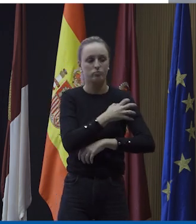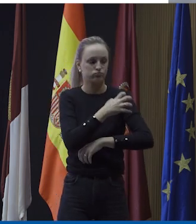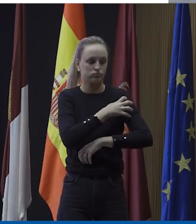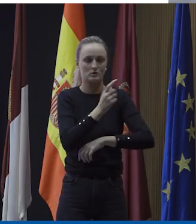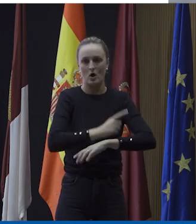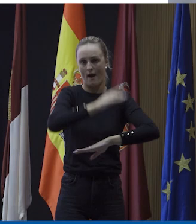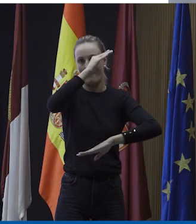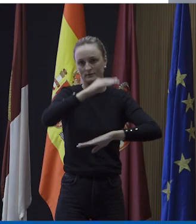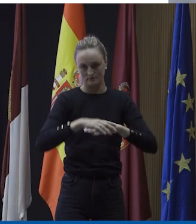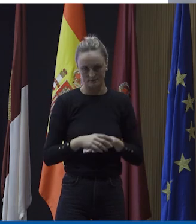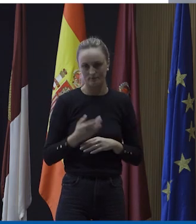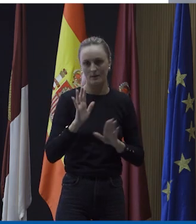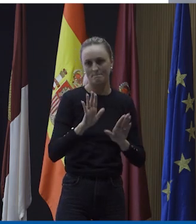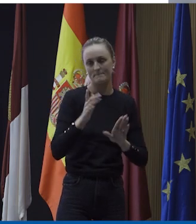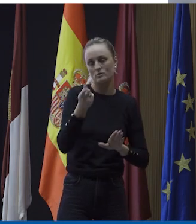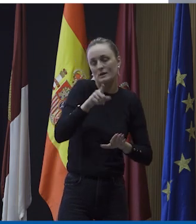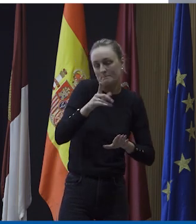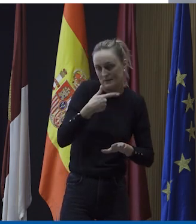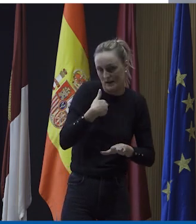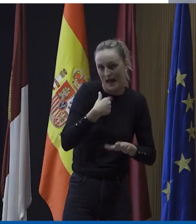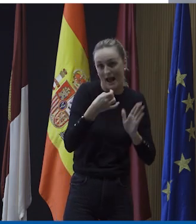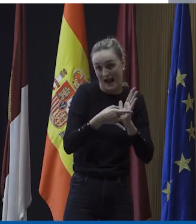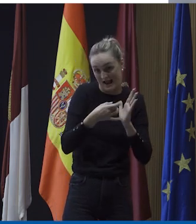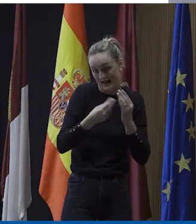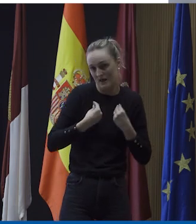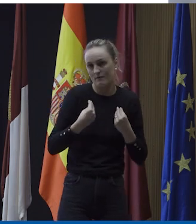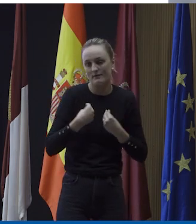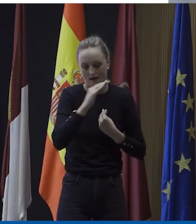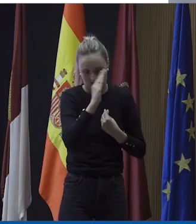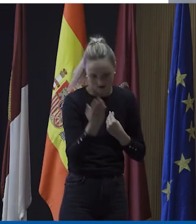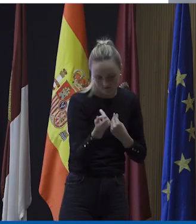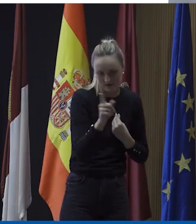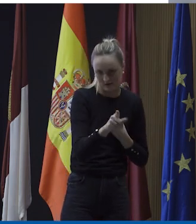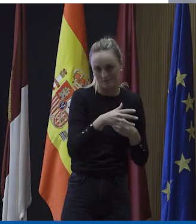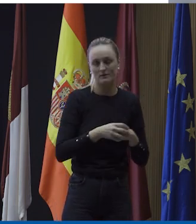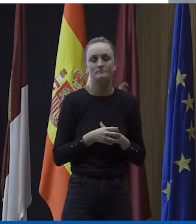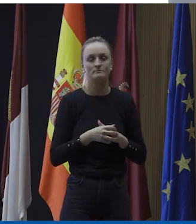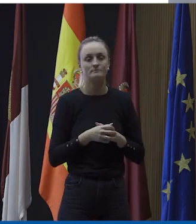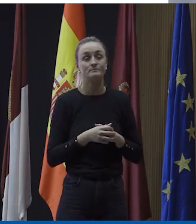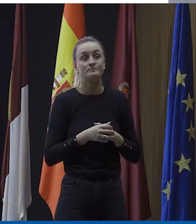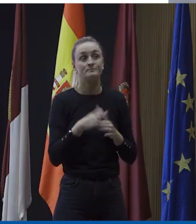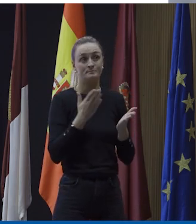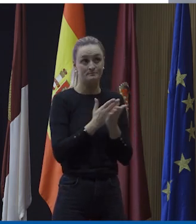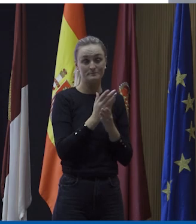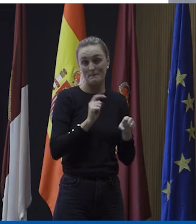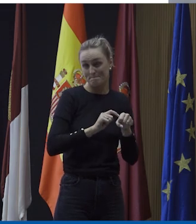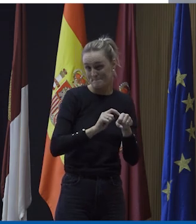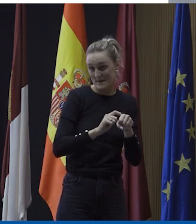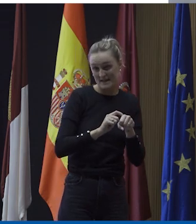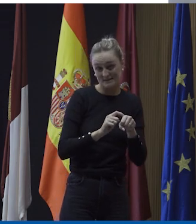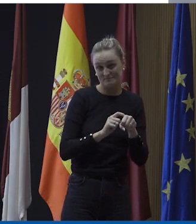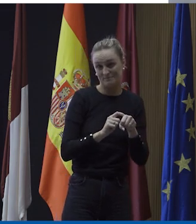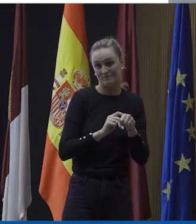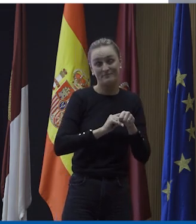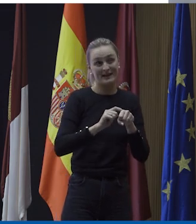grandes repercusiones en la calidad de vida de quien lo padece. Entonces, ¿cuál es la principal la clasificación de